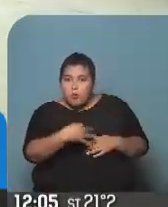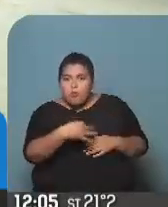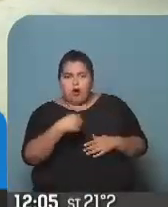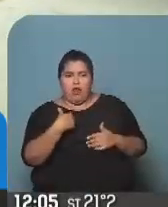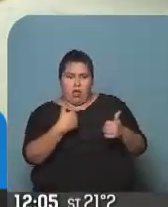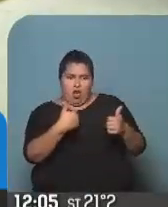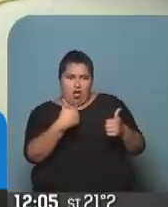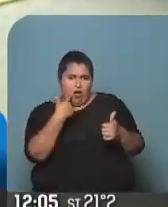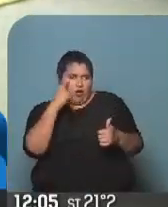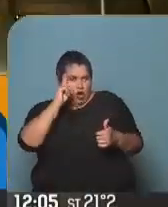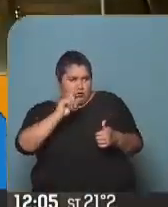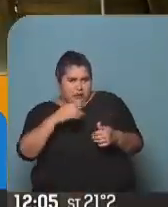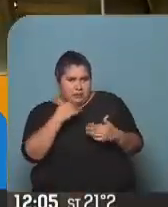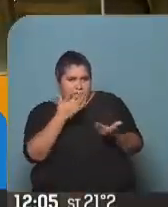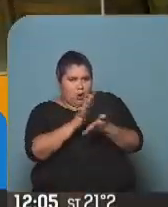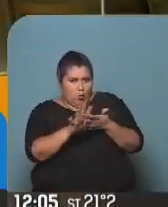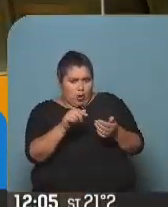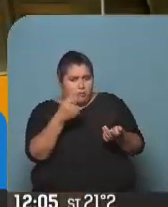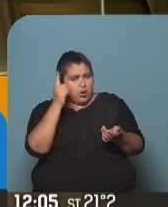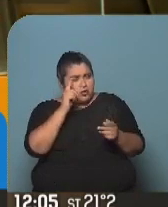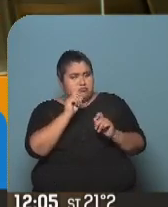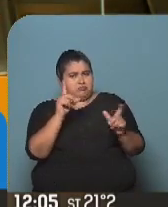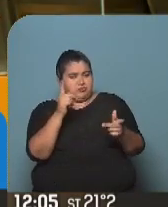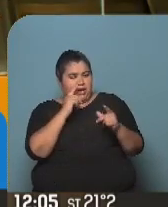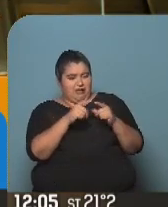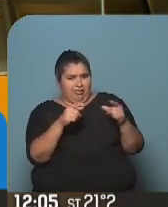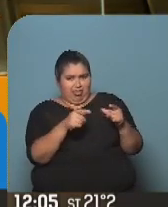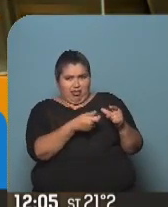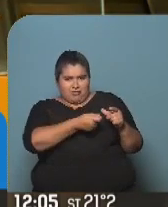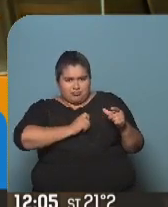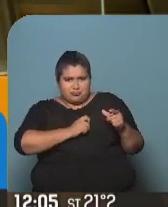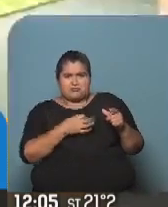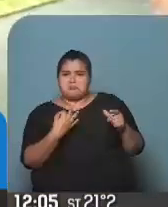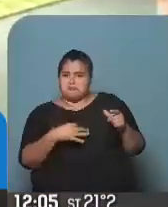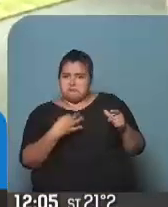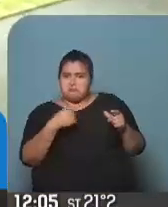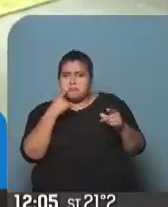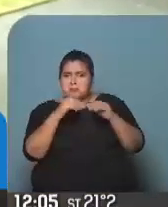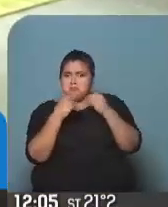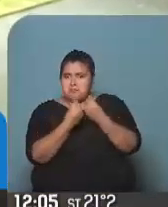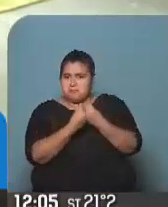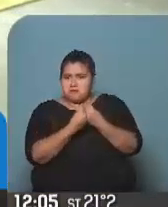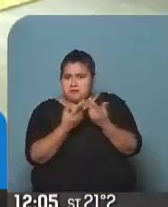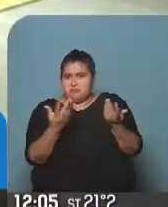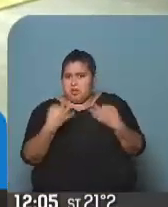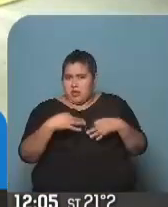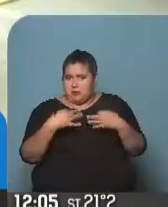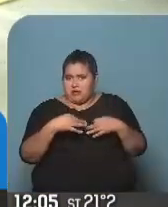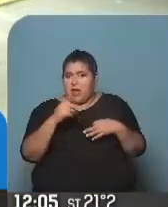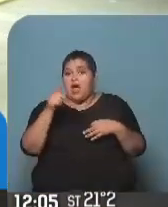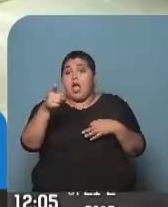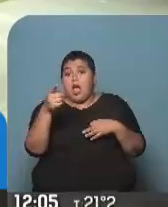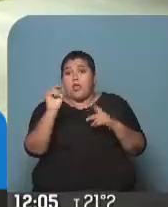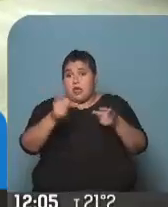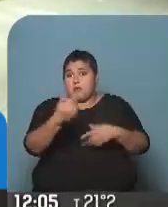pero está bueno. El hecho que te den un ticket con un estimativo de lo que te puede salir. Que nos dan ticket acá. Y